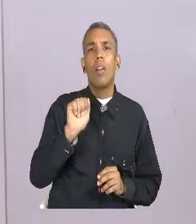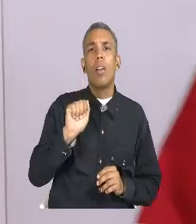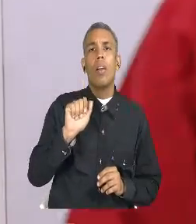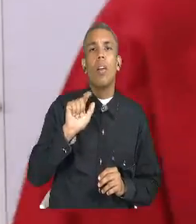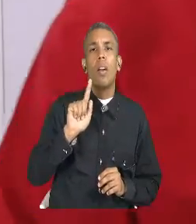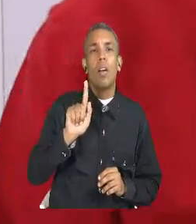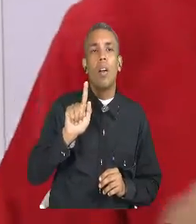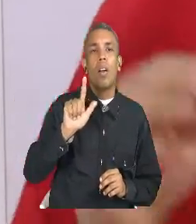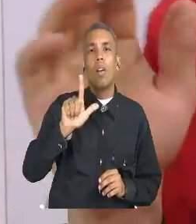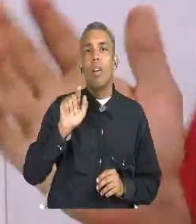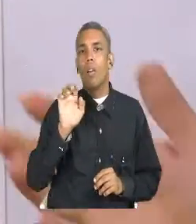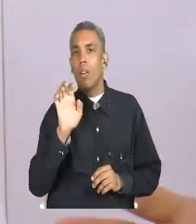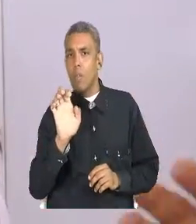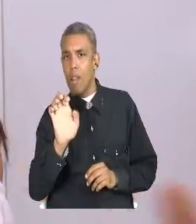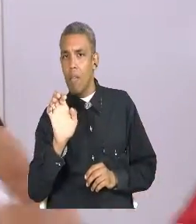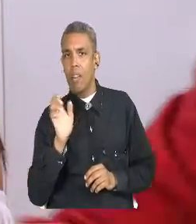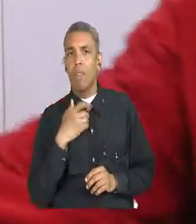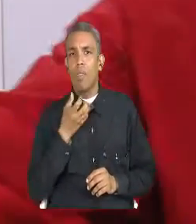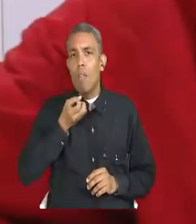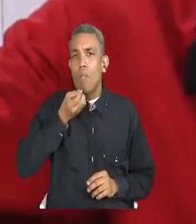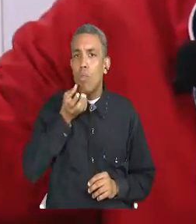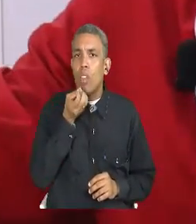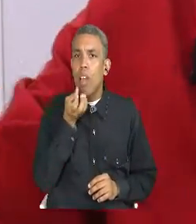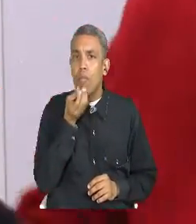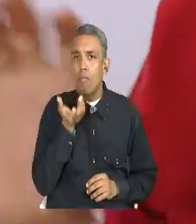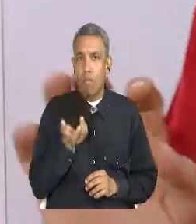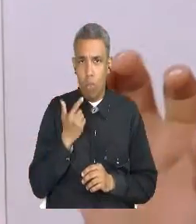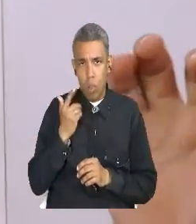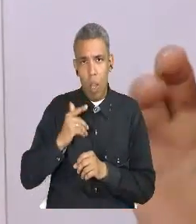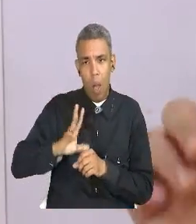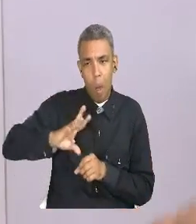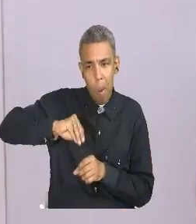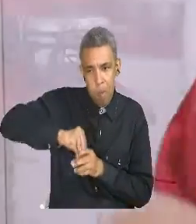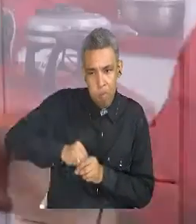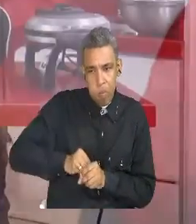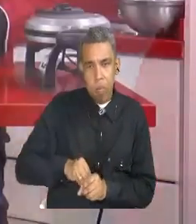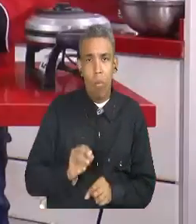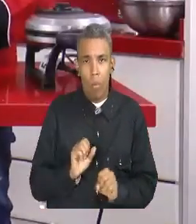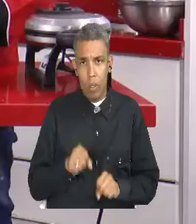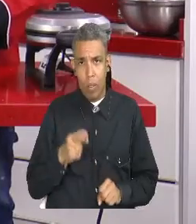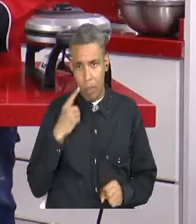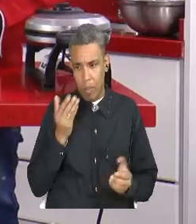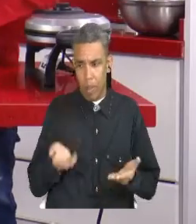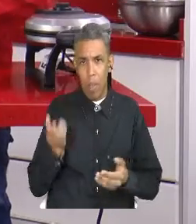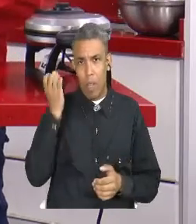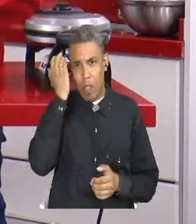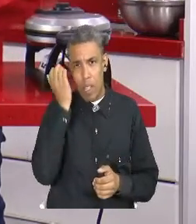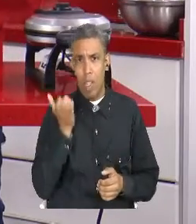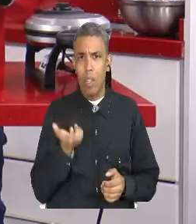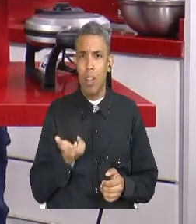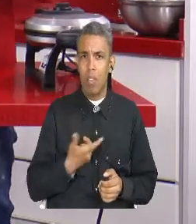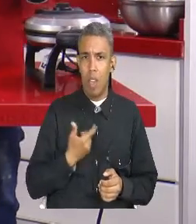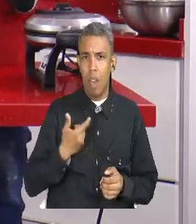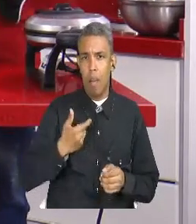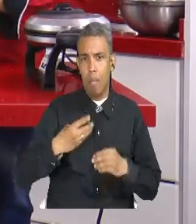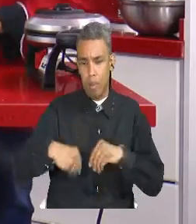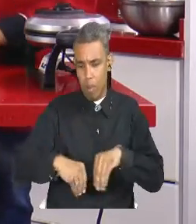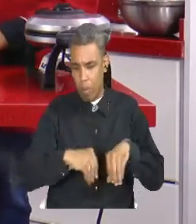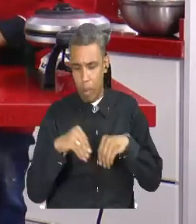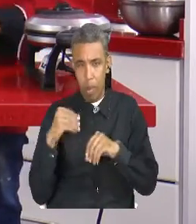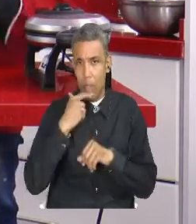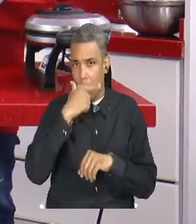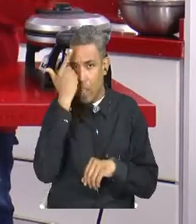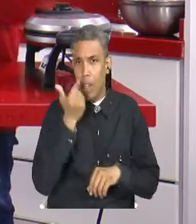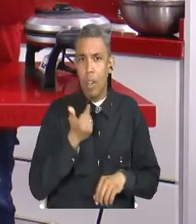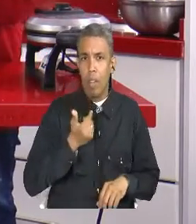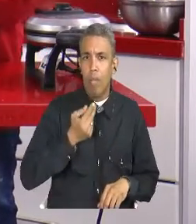¿Lista? Entonces, como puedes ver, Jenny, ya tenemos aquí algún mise en place, ¿sí? Donde tenemos los huevos, la harina, el azúcar. Entonces, ¿cómo vamos a comenzar? Vamos a